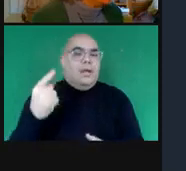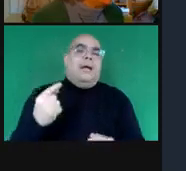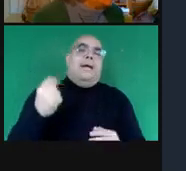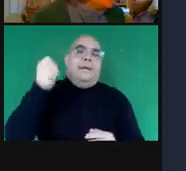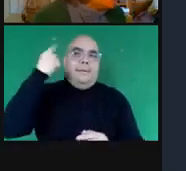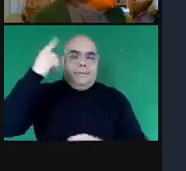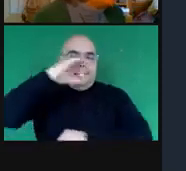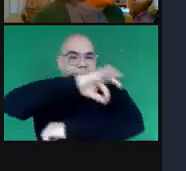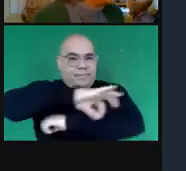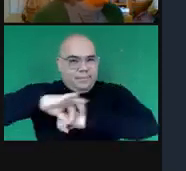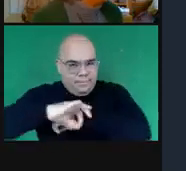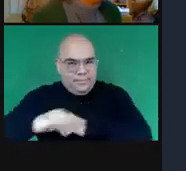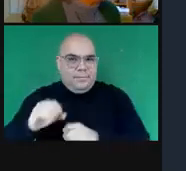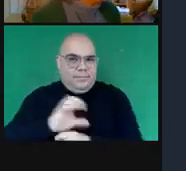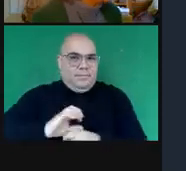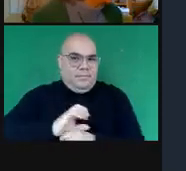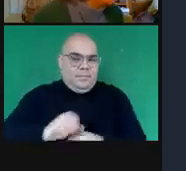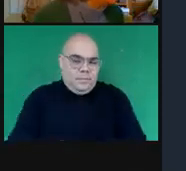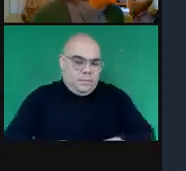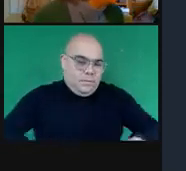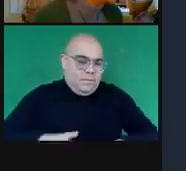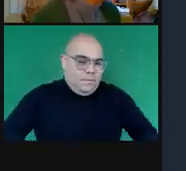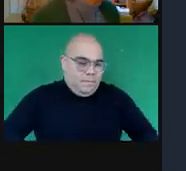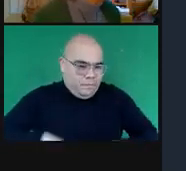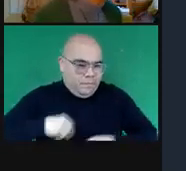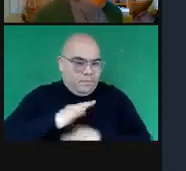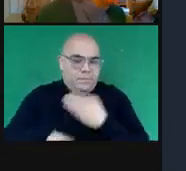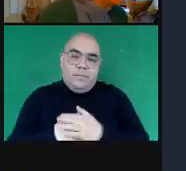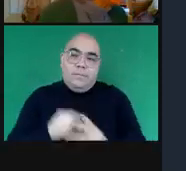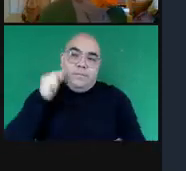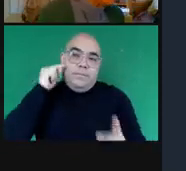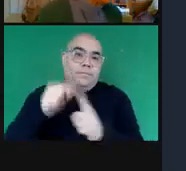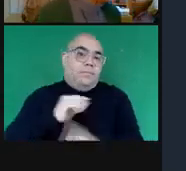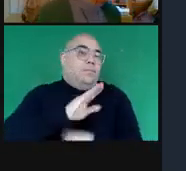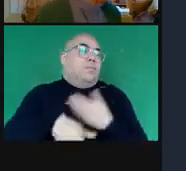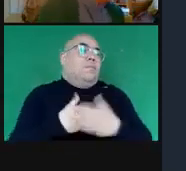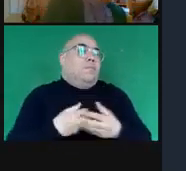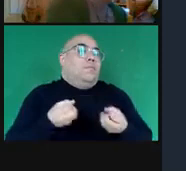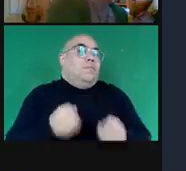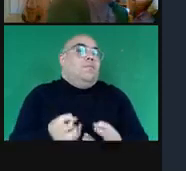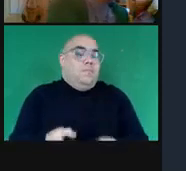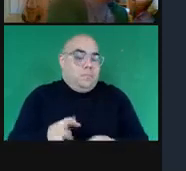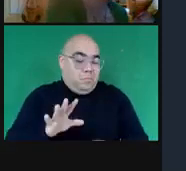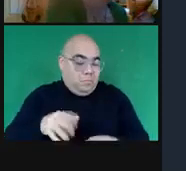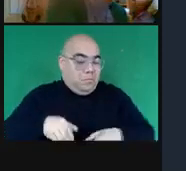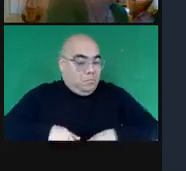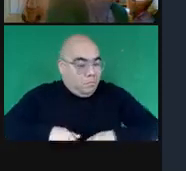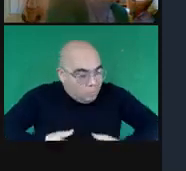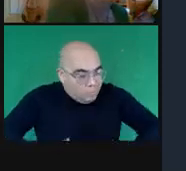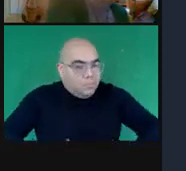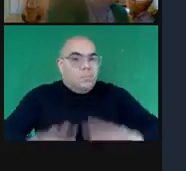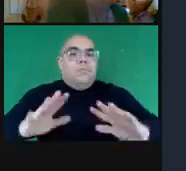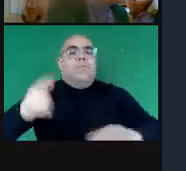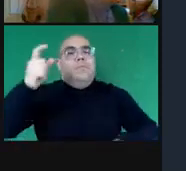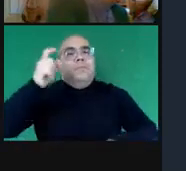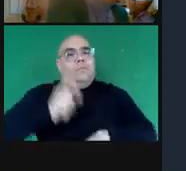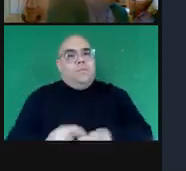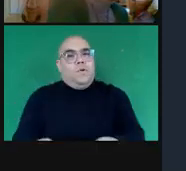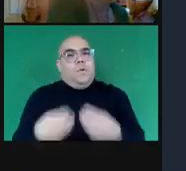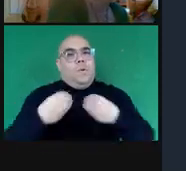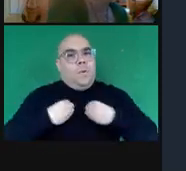como espacio de vida de todos y en el que todos ponemos nuestro grano de arena para tener mayor